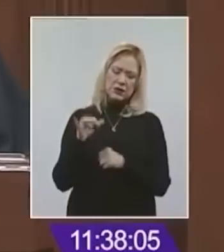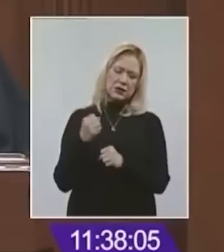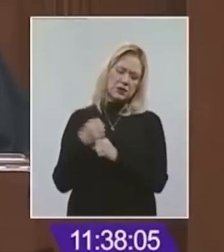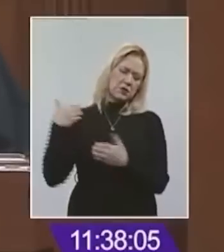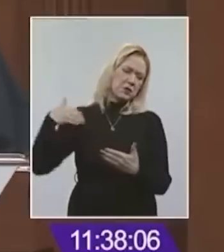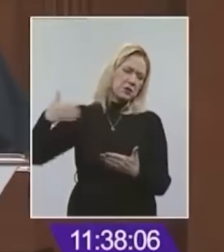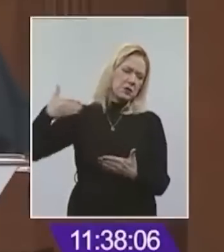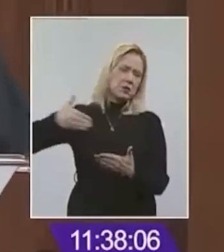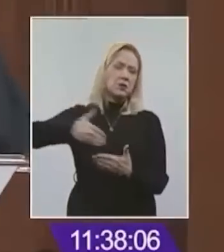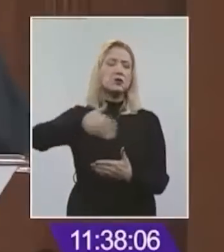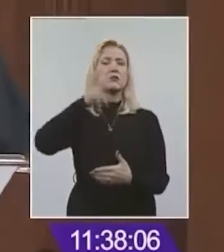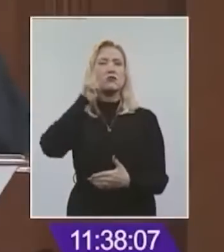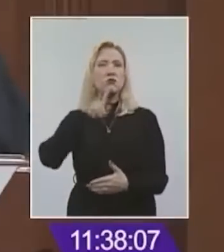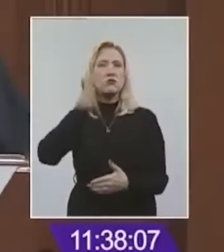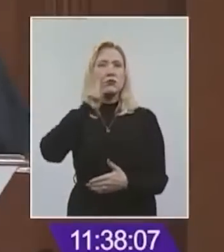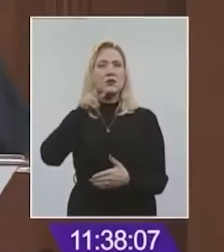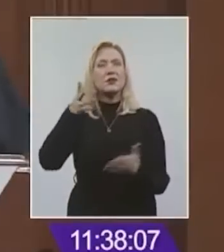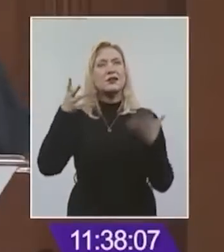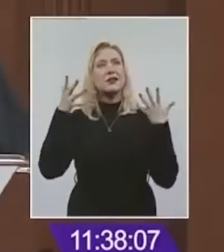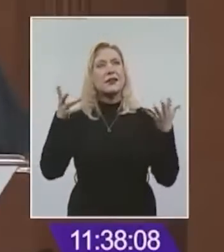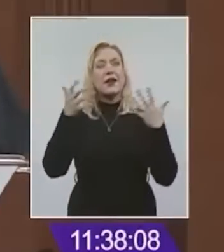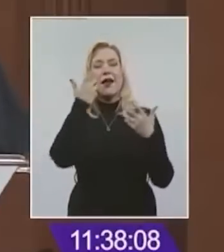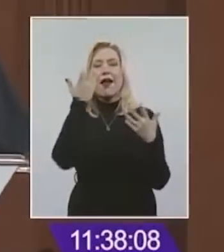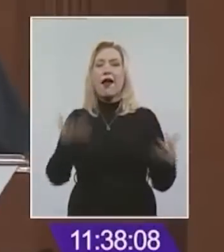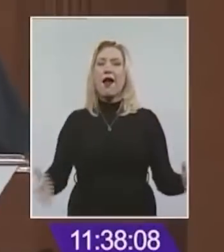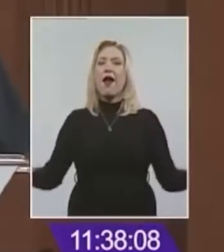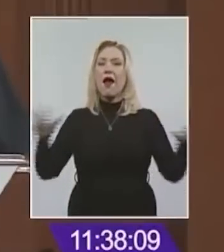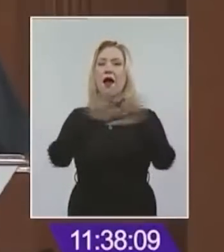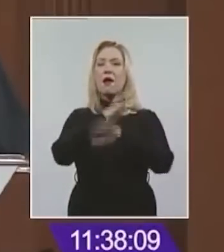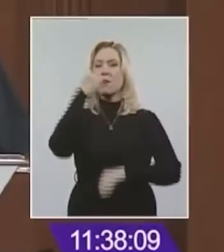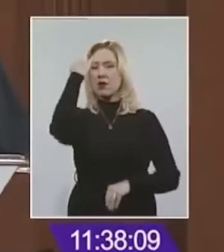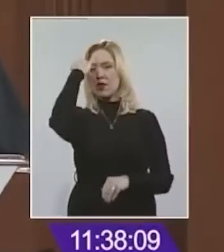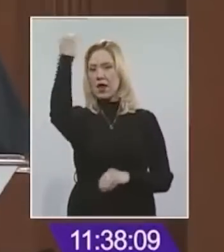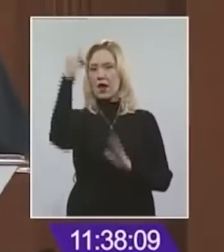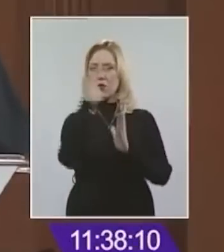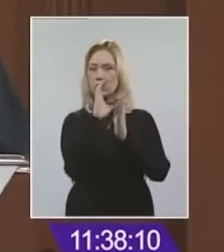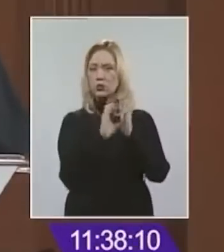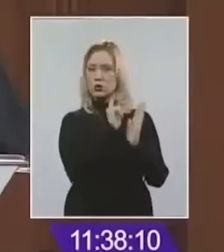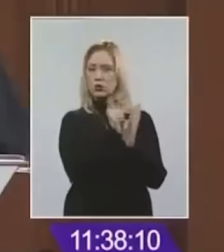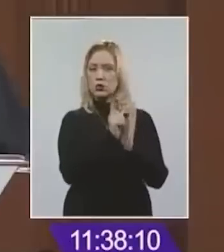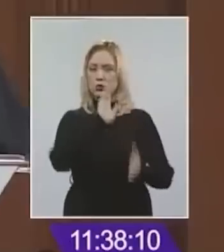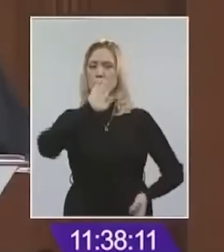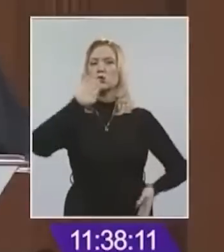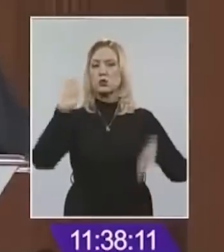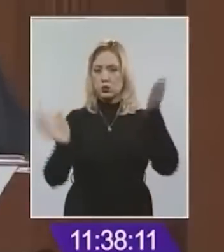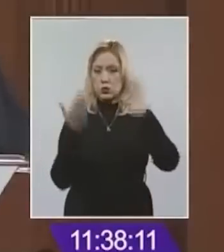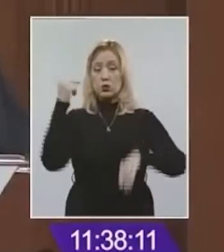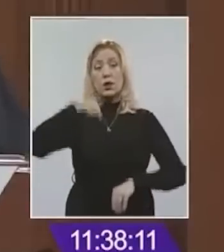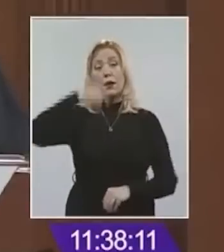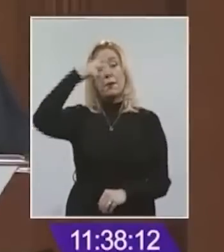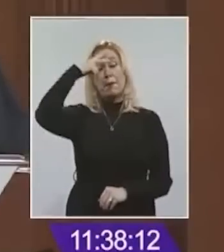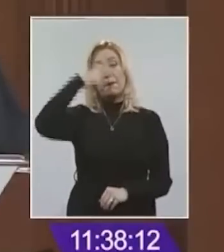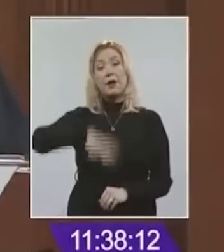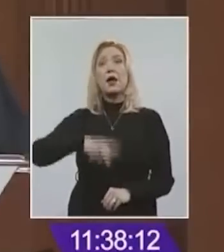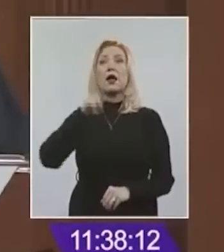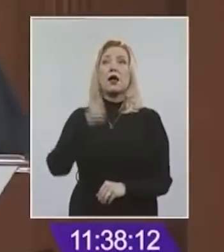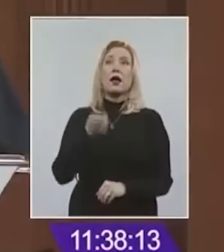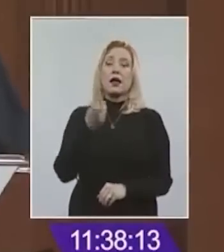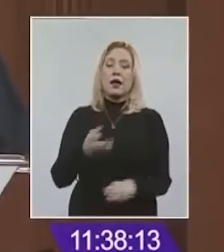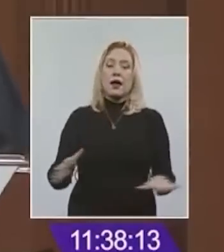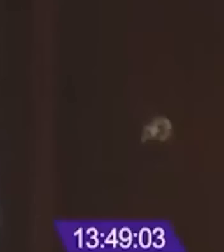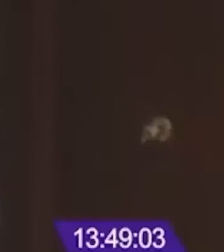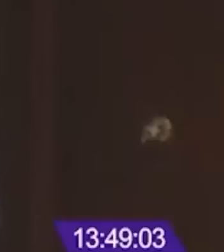les interesa es pues proteger ciertos intereses, ¿no? Al interior del Poder Judicial, pues por ejemplo, hay